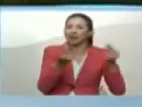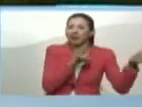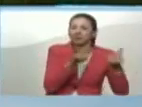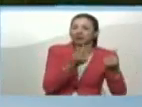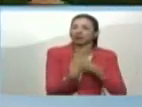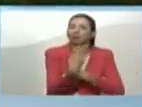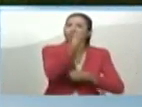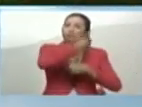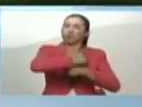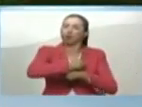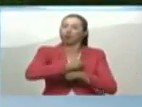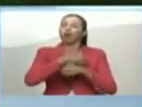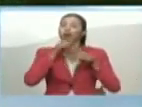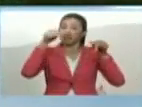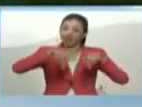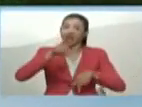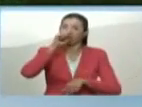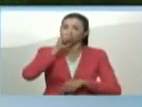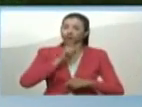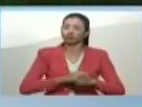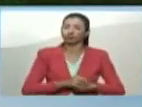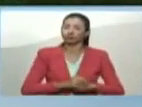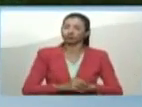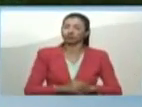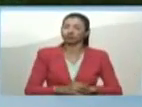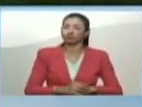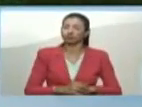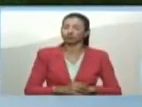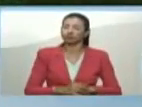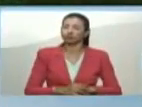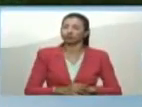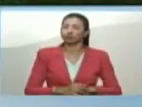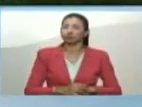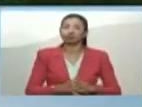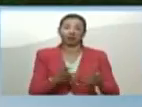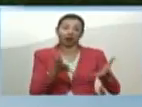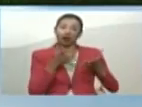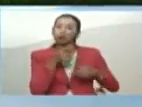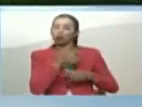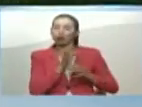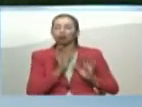impuesto este año. Se han impuesto ellos.